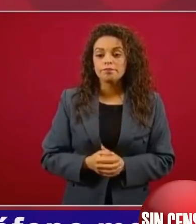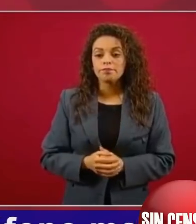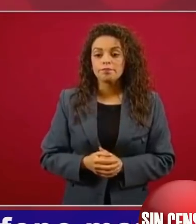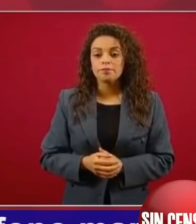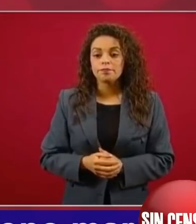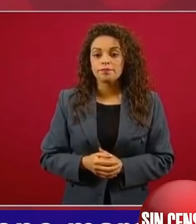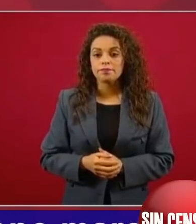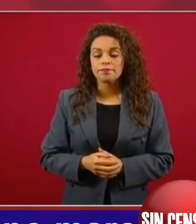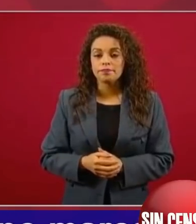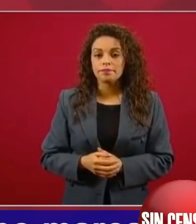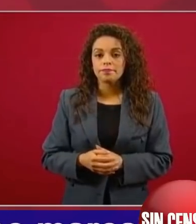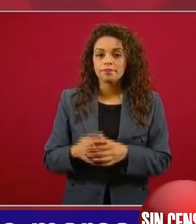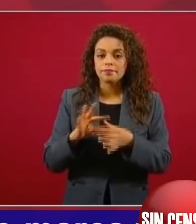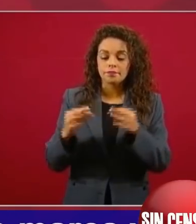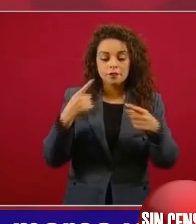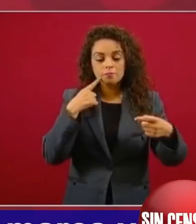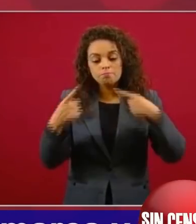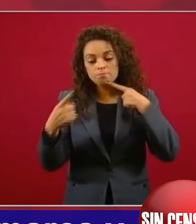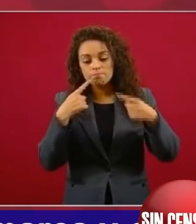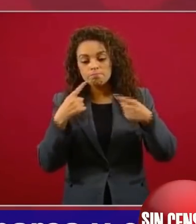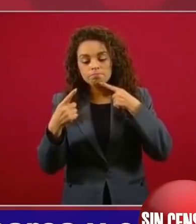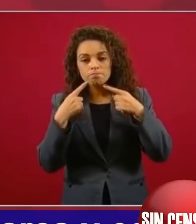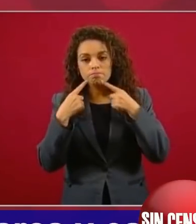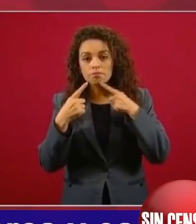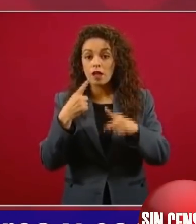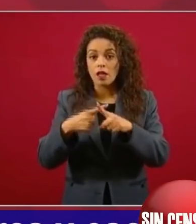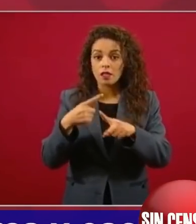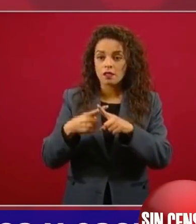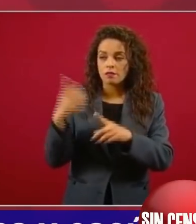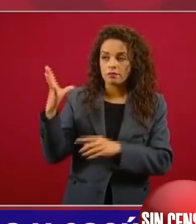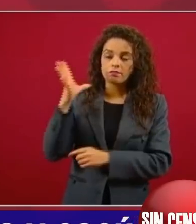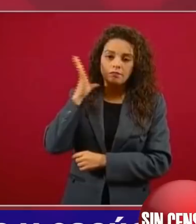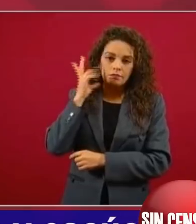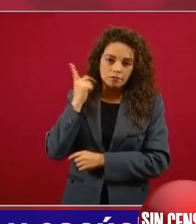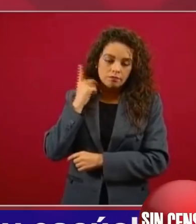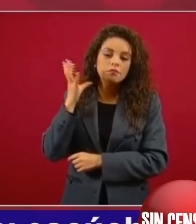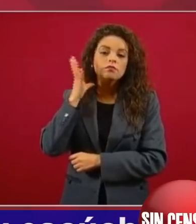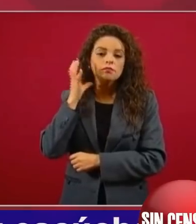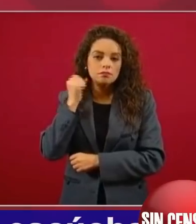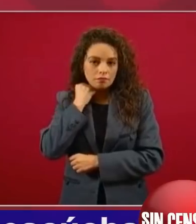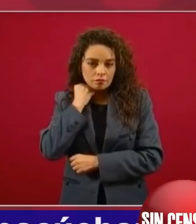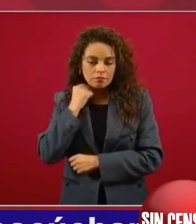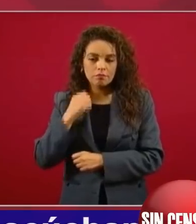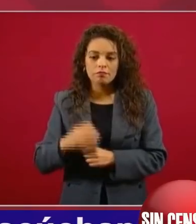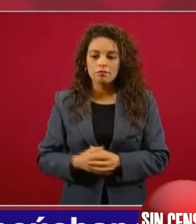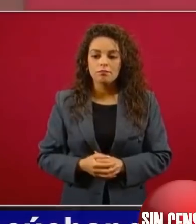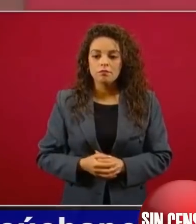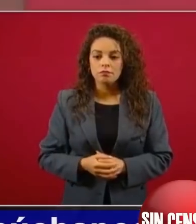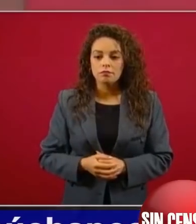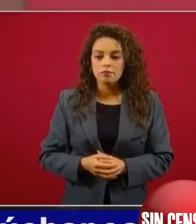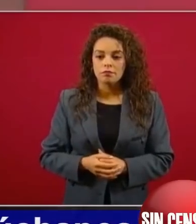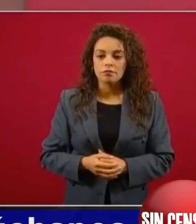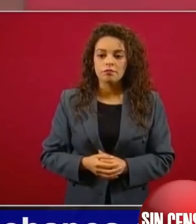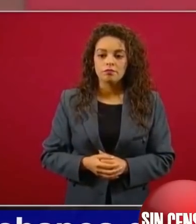en las cámaras. Antes era un espectáculo